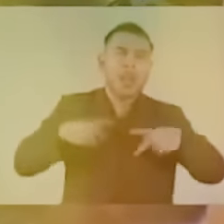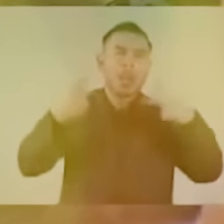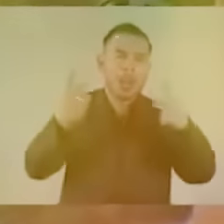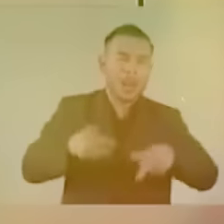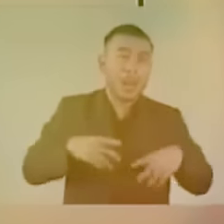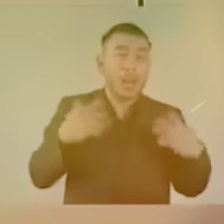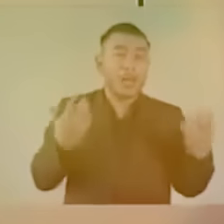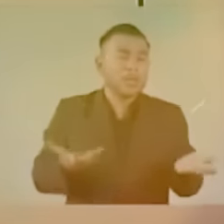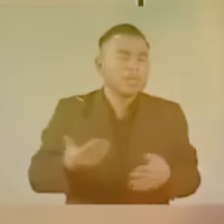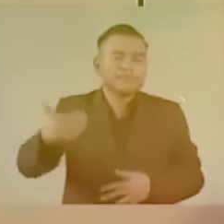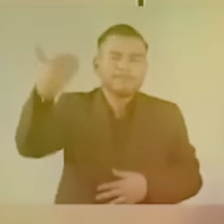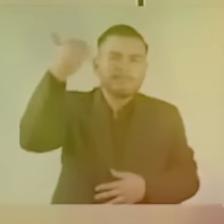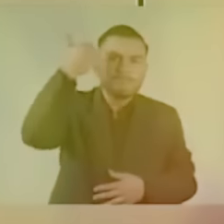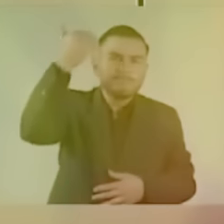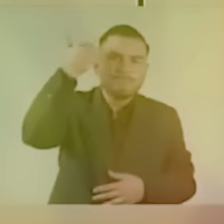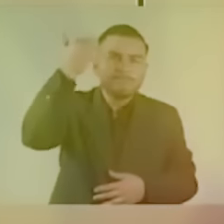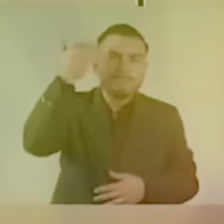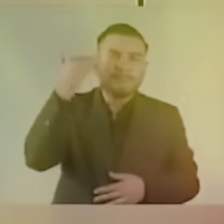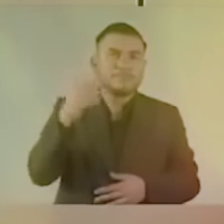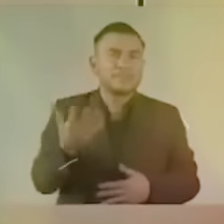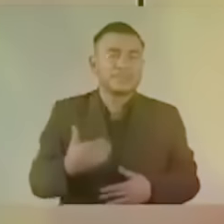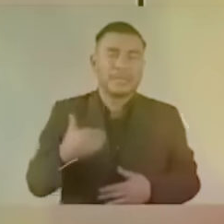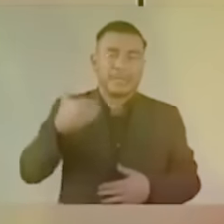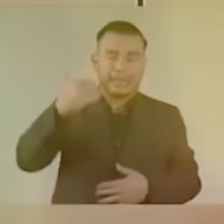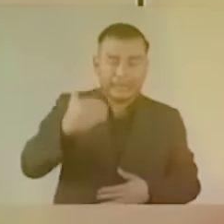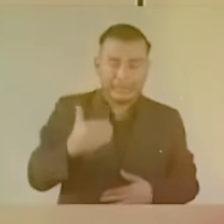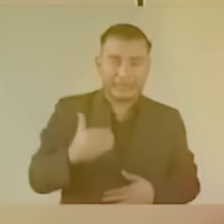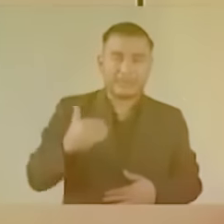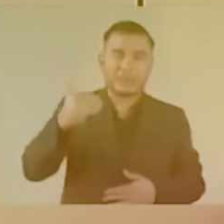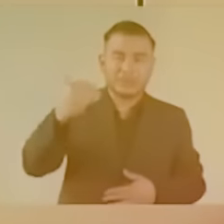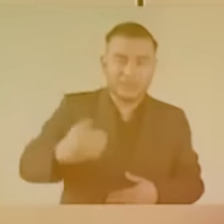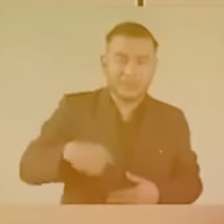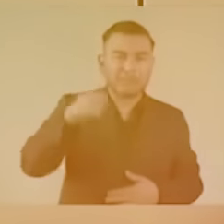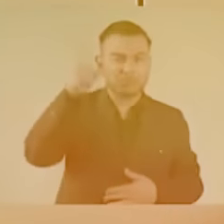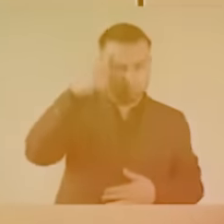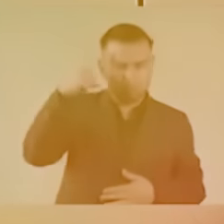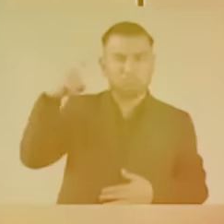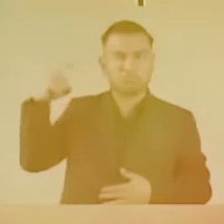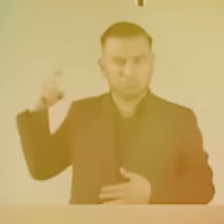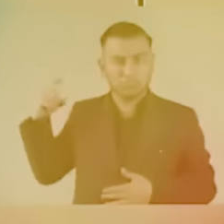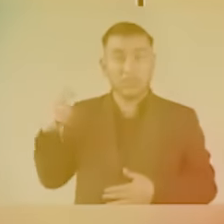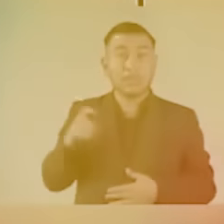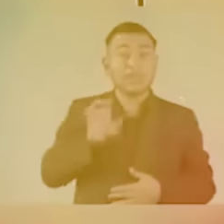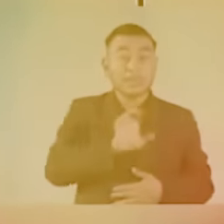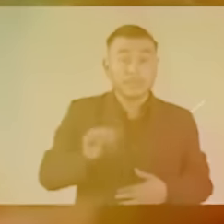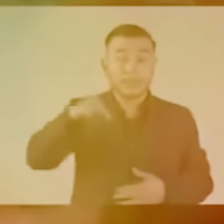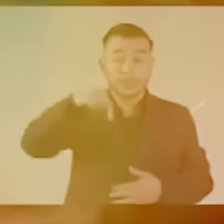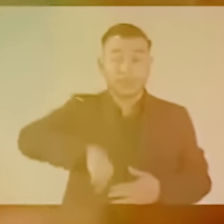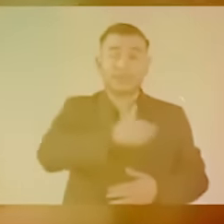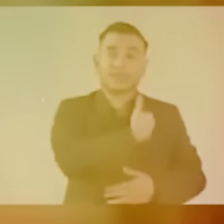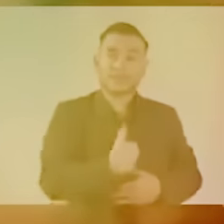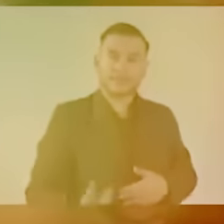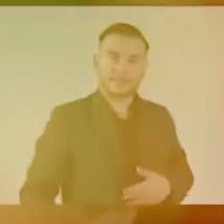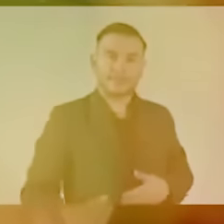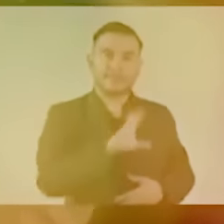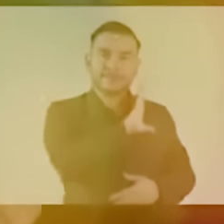Esas enseñanzas que le enseñó durante años, todavía lo recuerda. Ese niño ahora es presidente de El